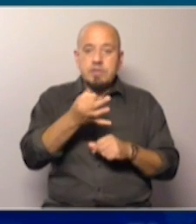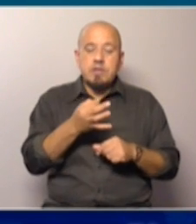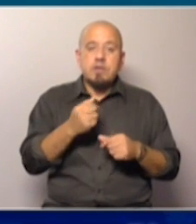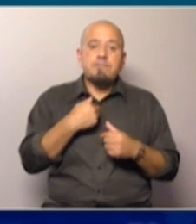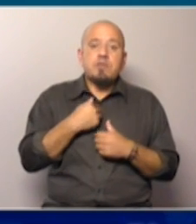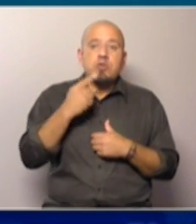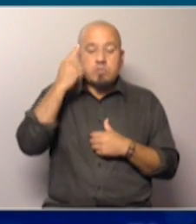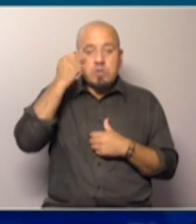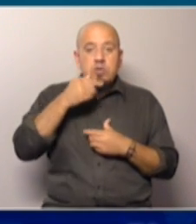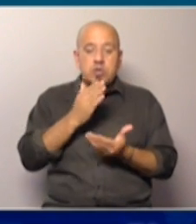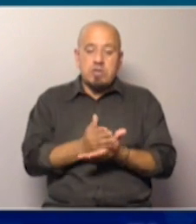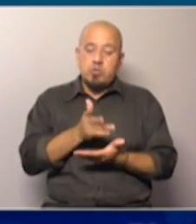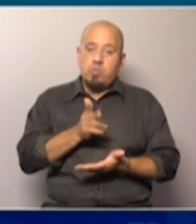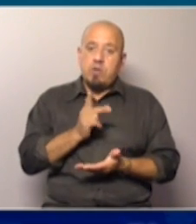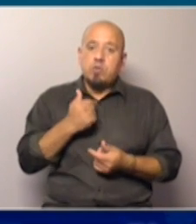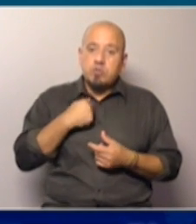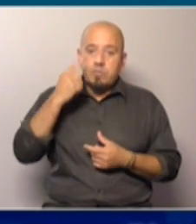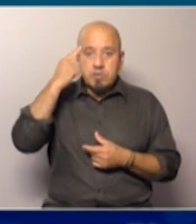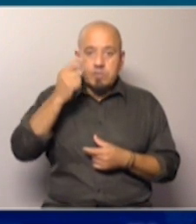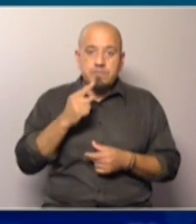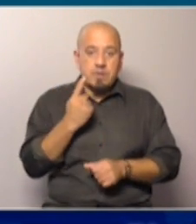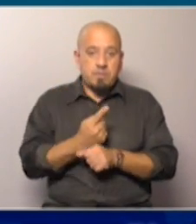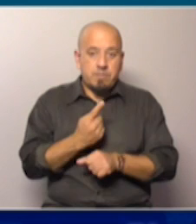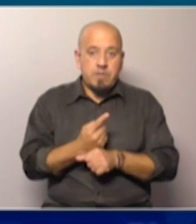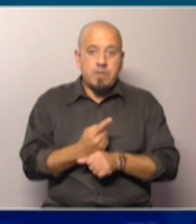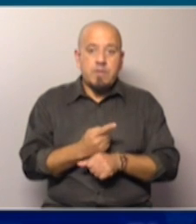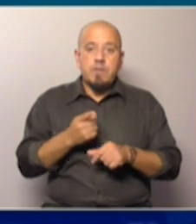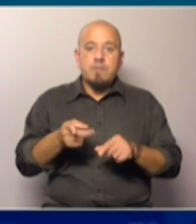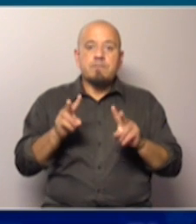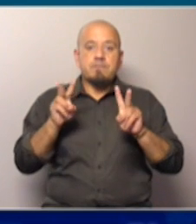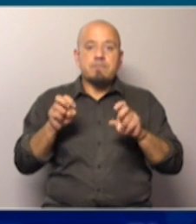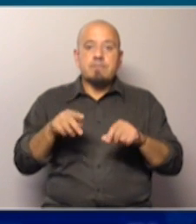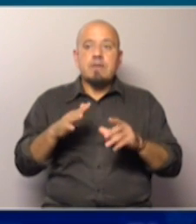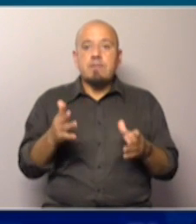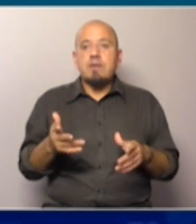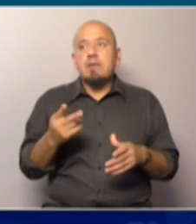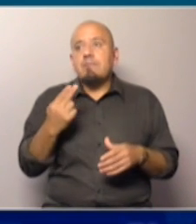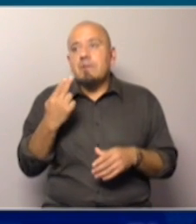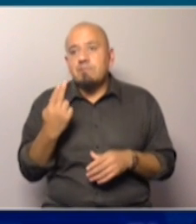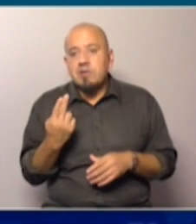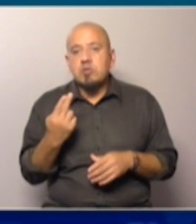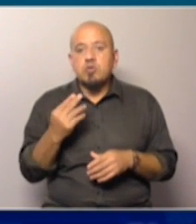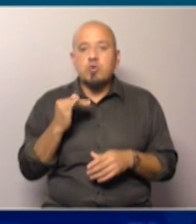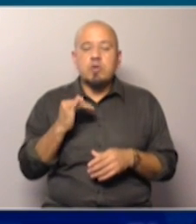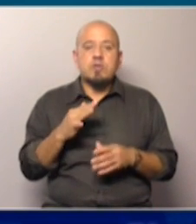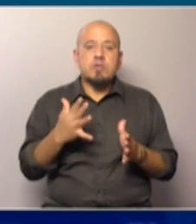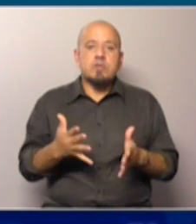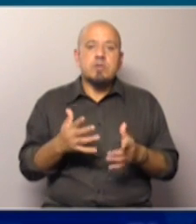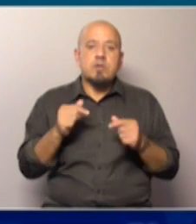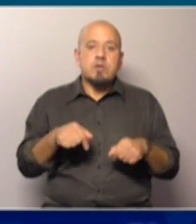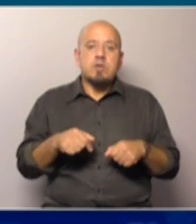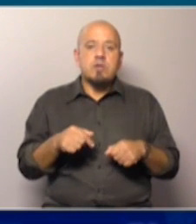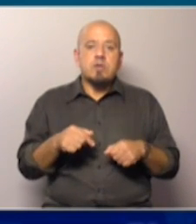el punto de vista de los derechos humanos. En principio, este tema del consentimiento informado es algo que a